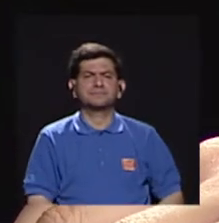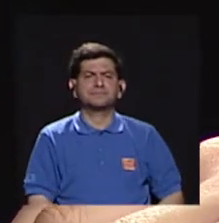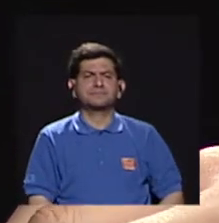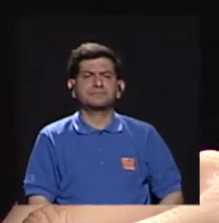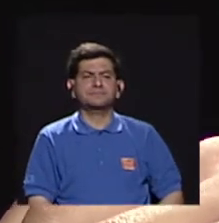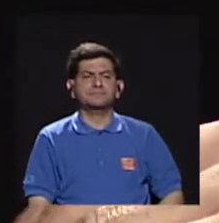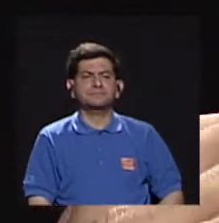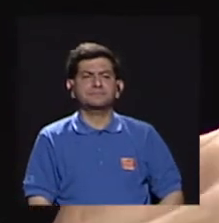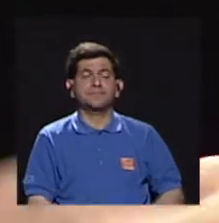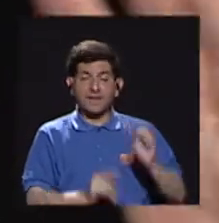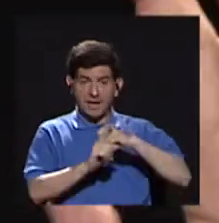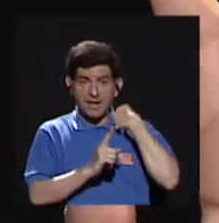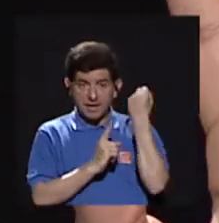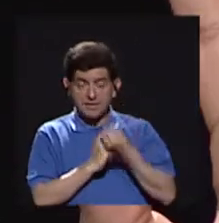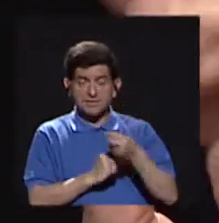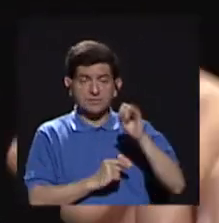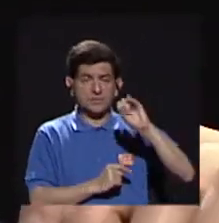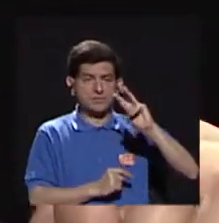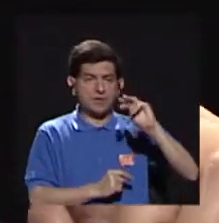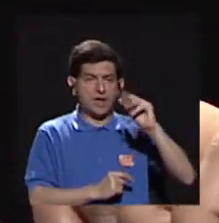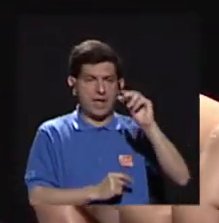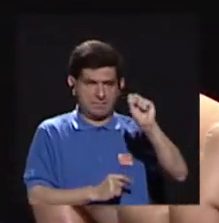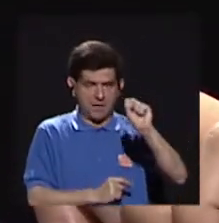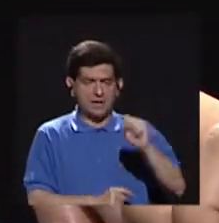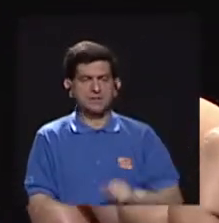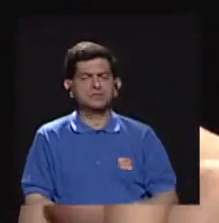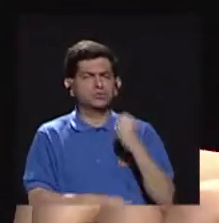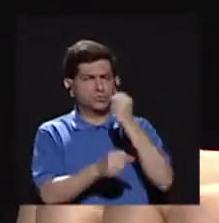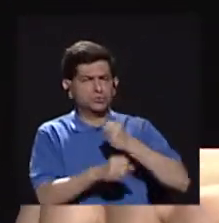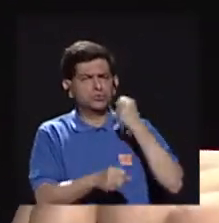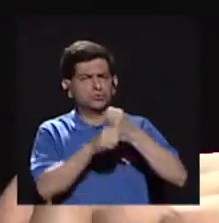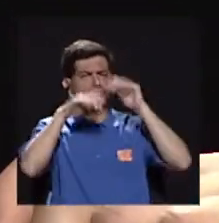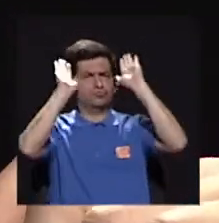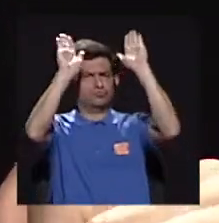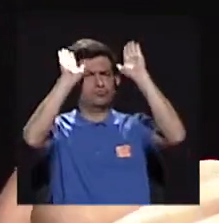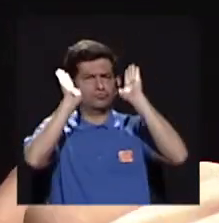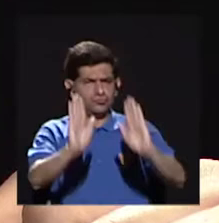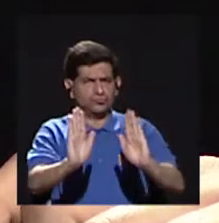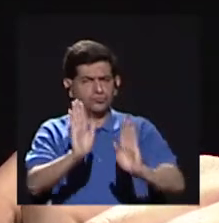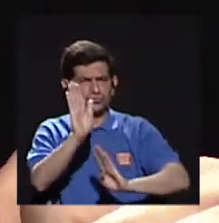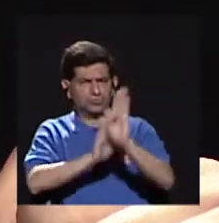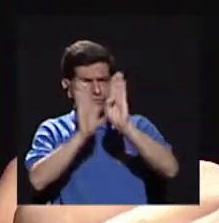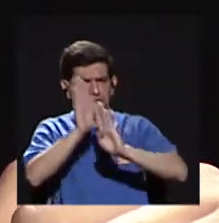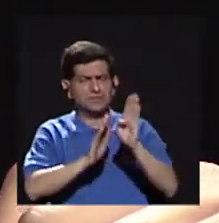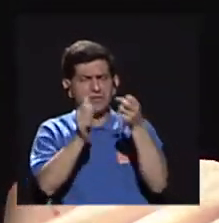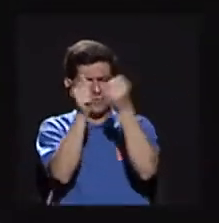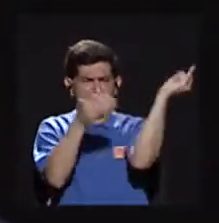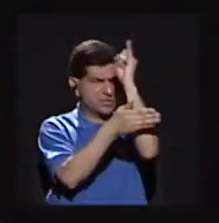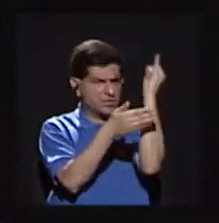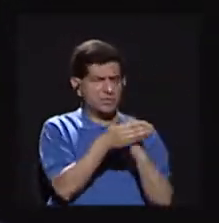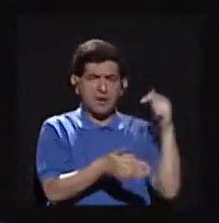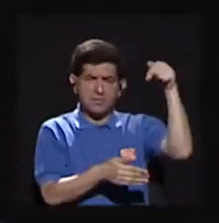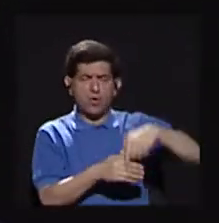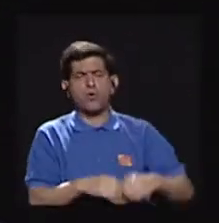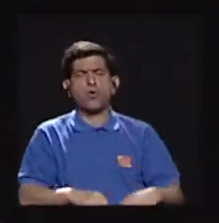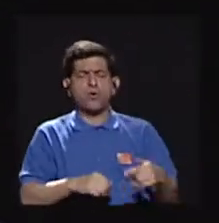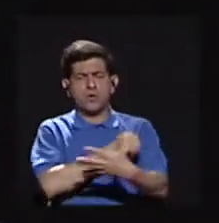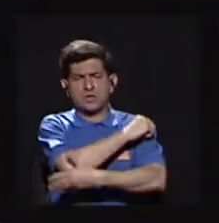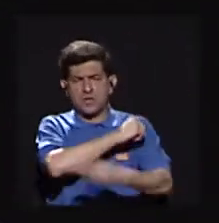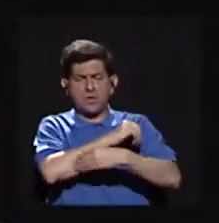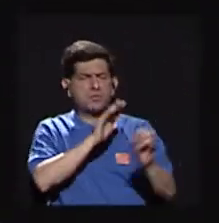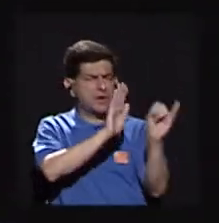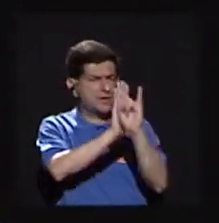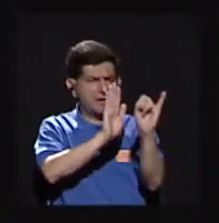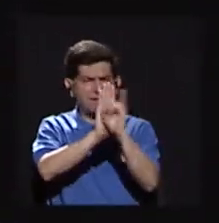y para eso el imas está haciendo un trabajo extraordinario incluso hemos desarrollado mapas hoy de pobreza que nos permiten